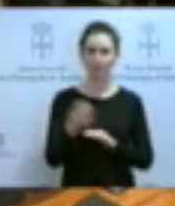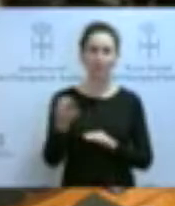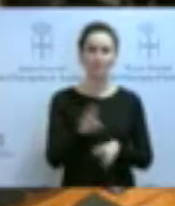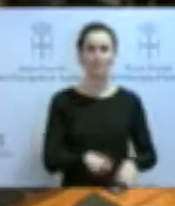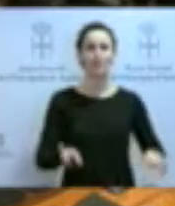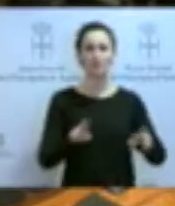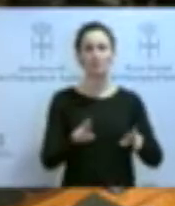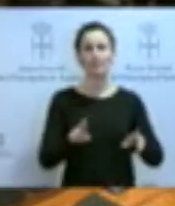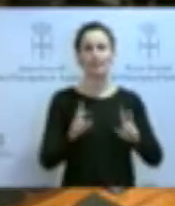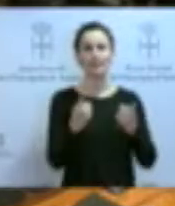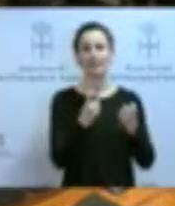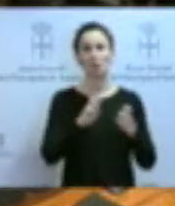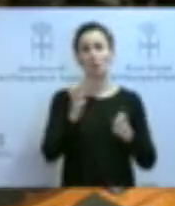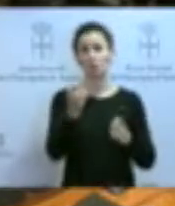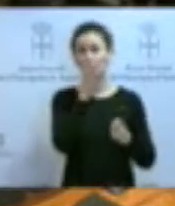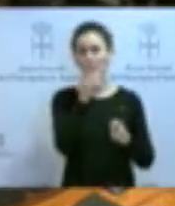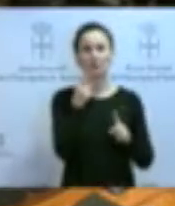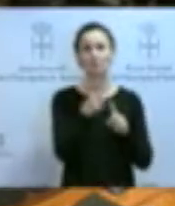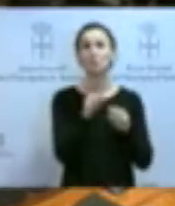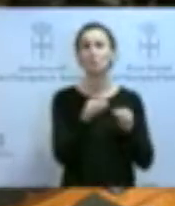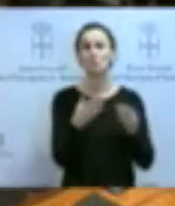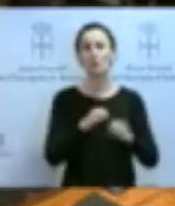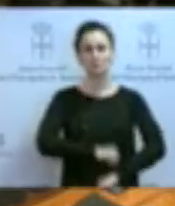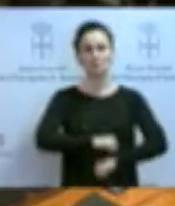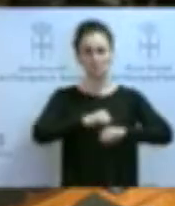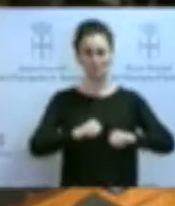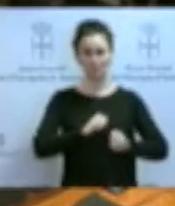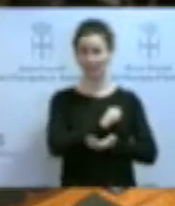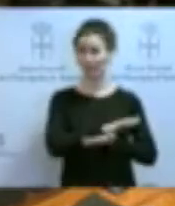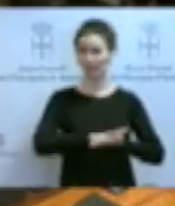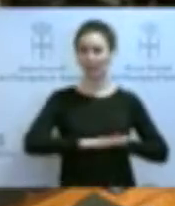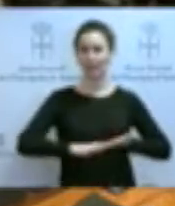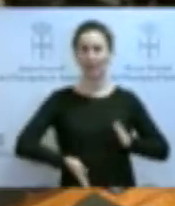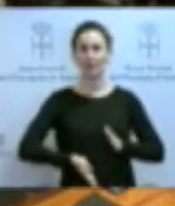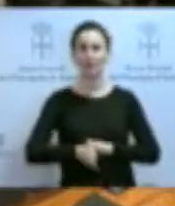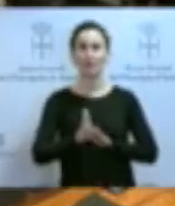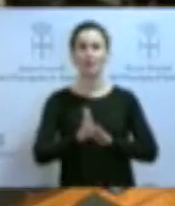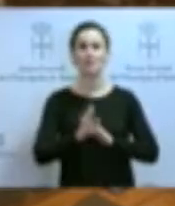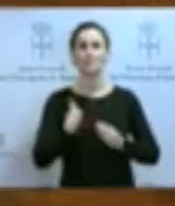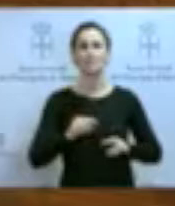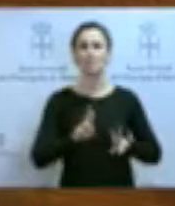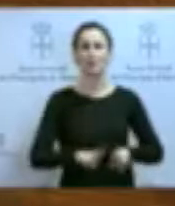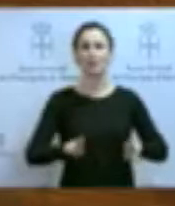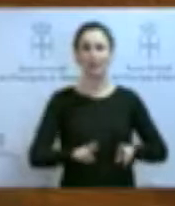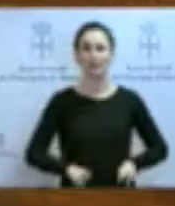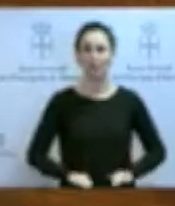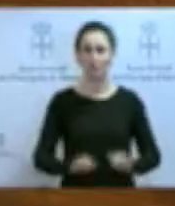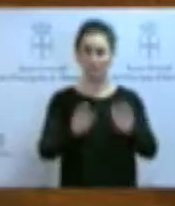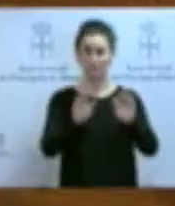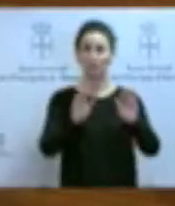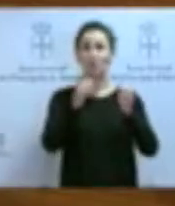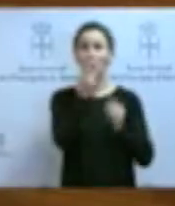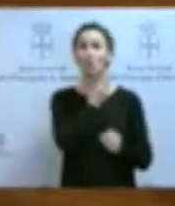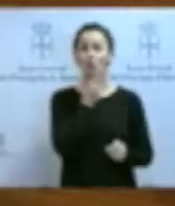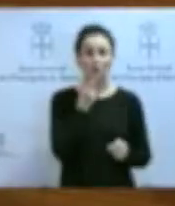y otras necesidades, porque el objetivo es recuperar y consolidar, es decir, es garantizar que se mantiene esa recuperación. El compromiso